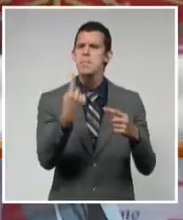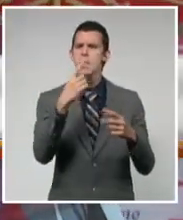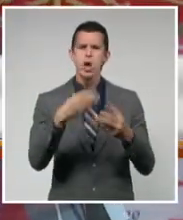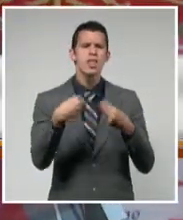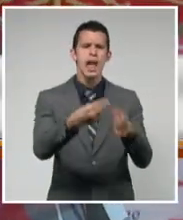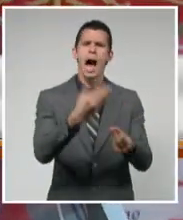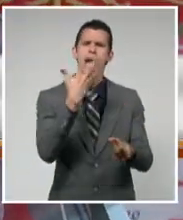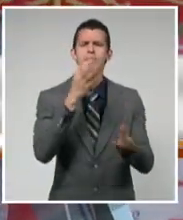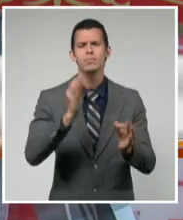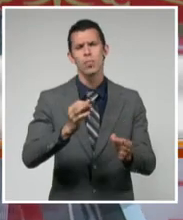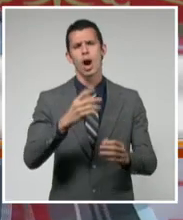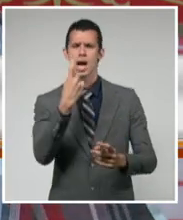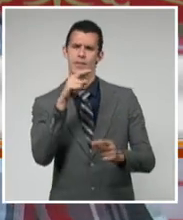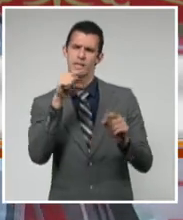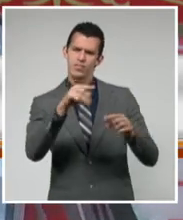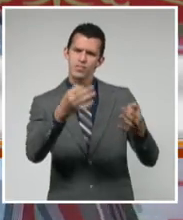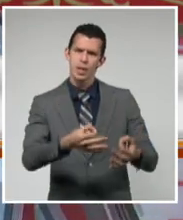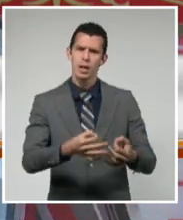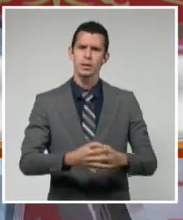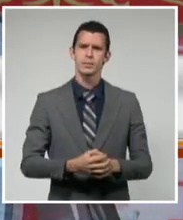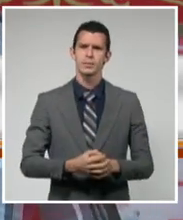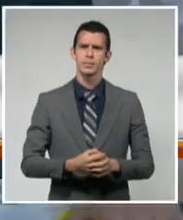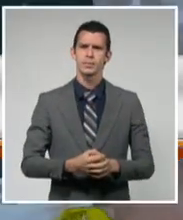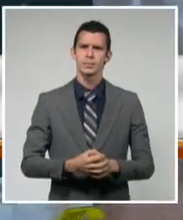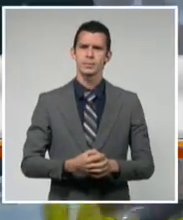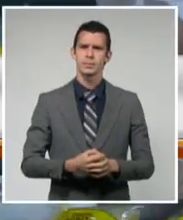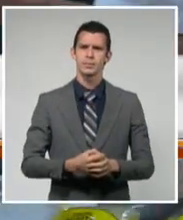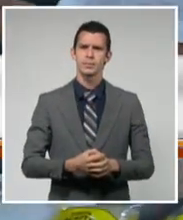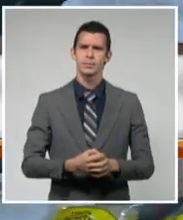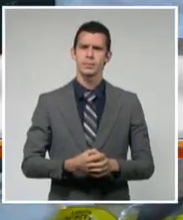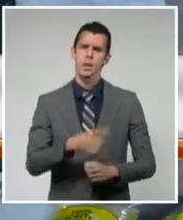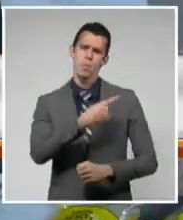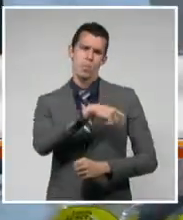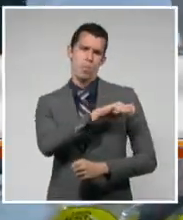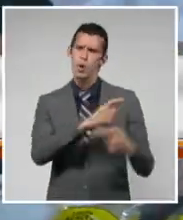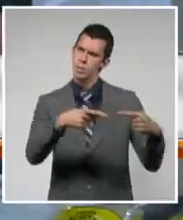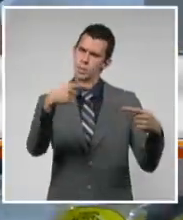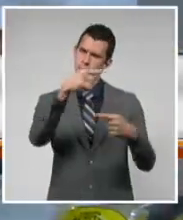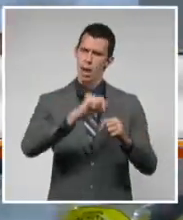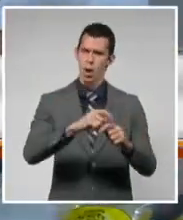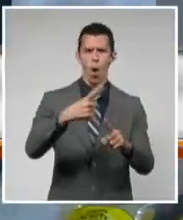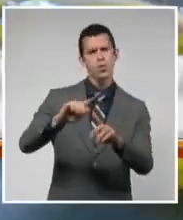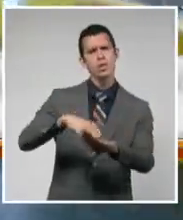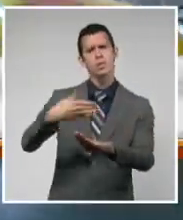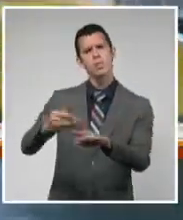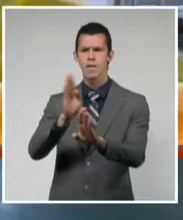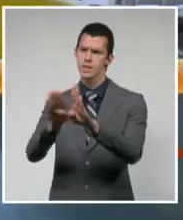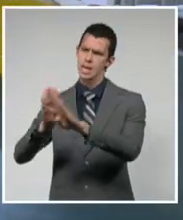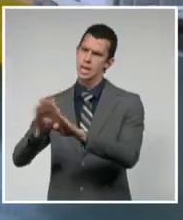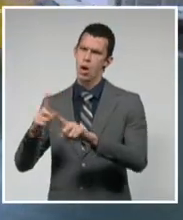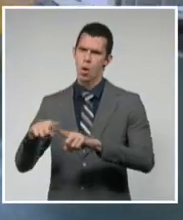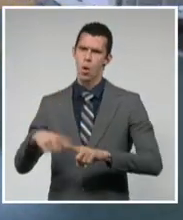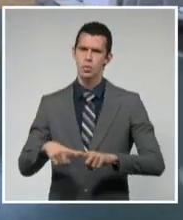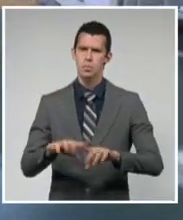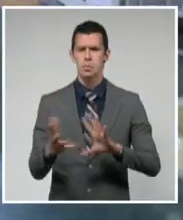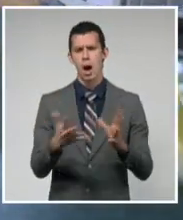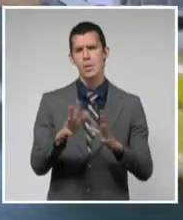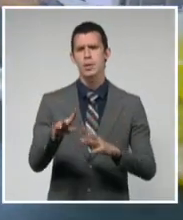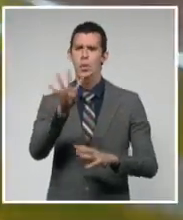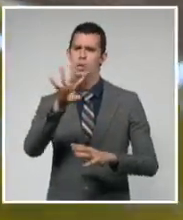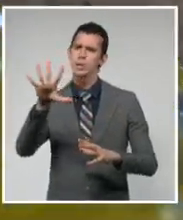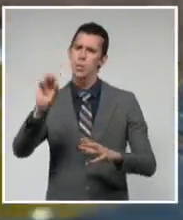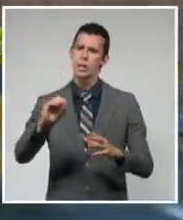500 donados a sistemas eso lo venimos sobre cumpliendo sin ningún tipo de problema al cierre de septiembre sobre concluido hubo más de 459 nuestras